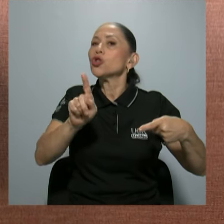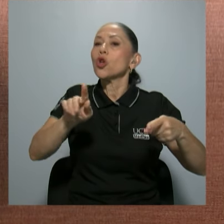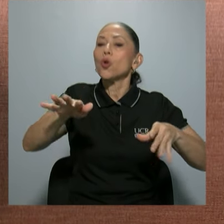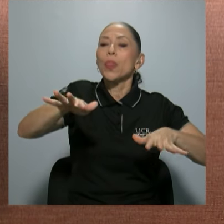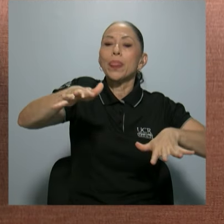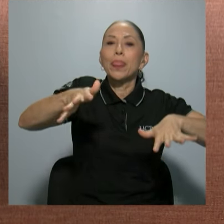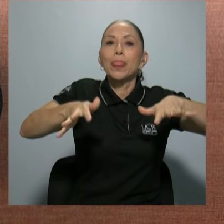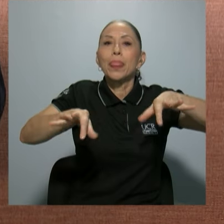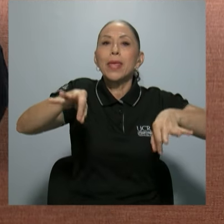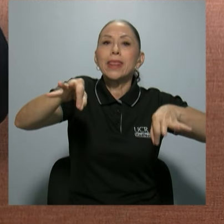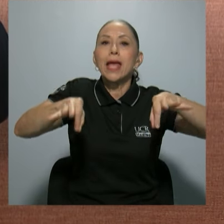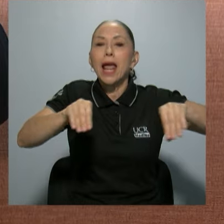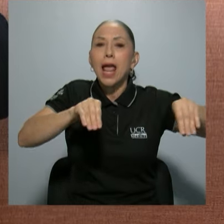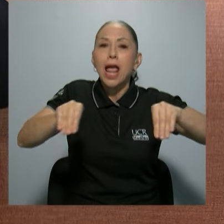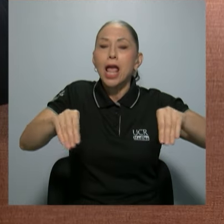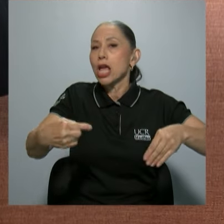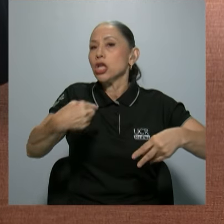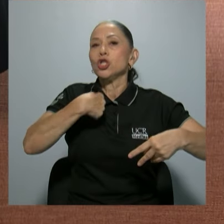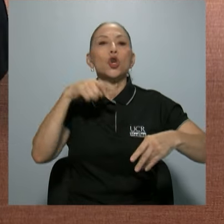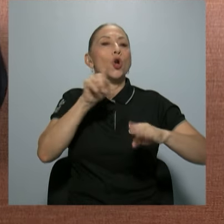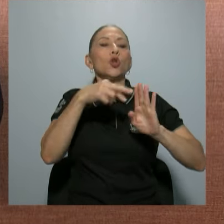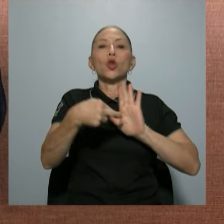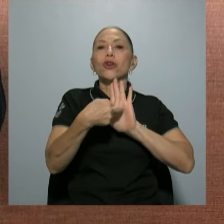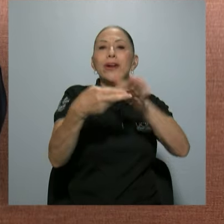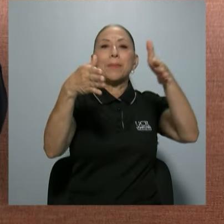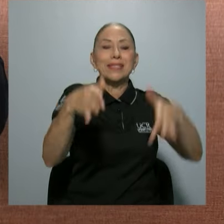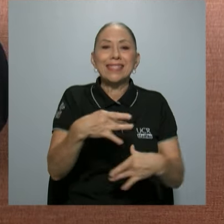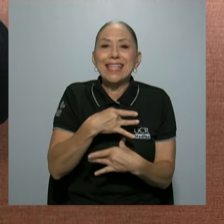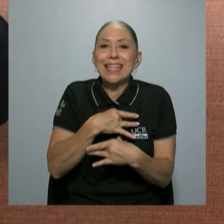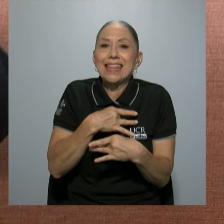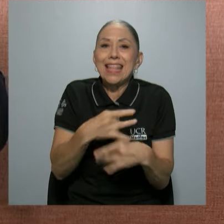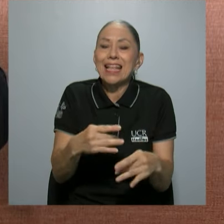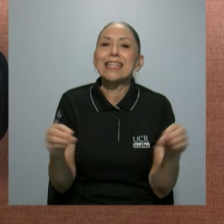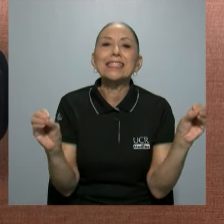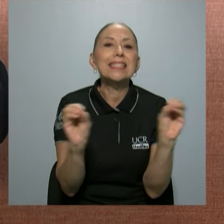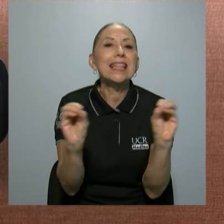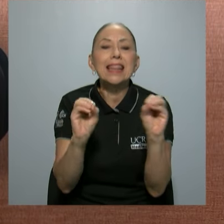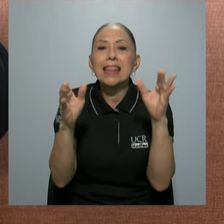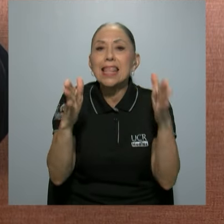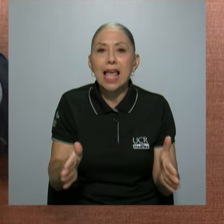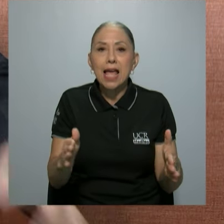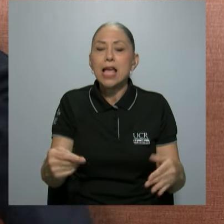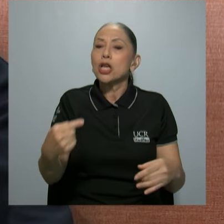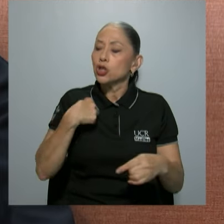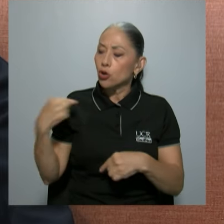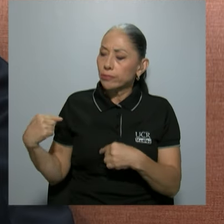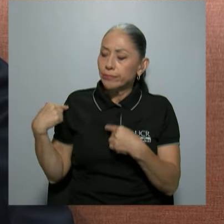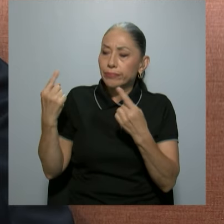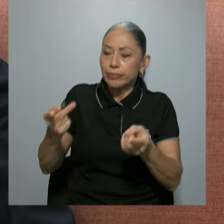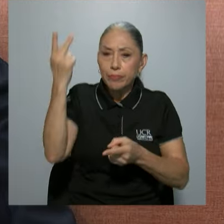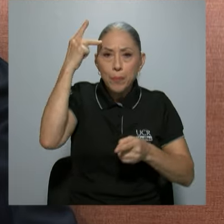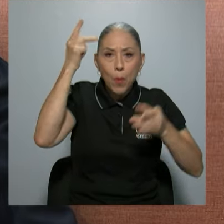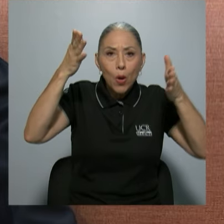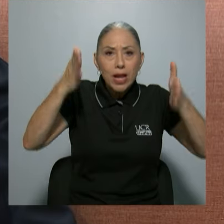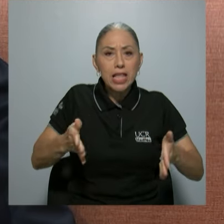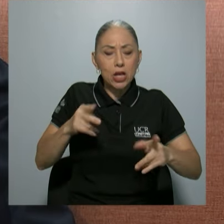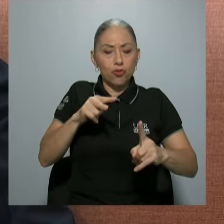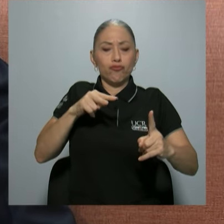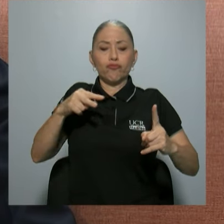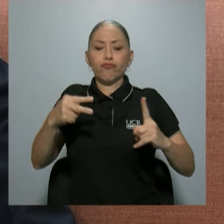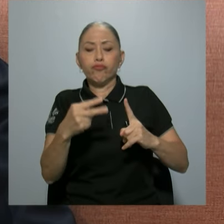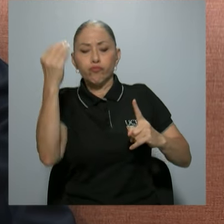el representante de los intereses de nadie. He sido un político crítico,